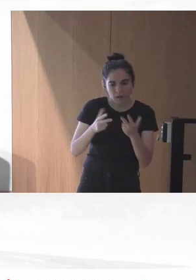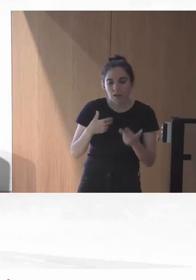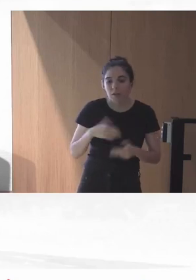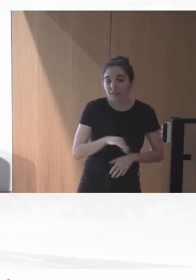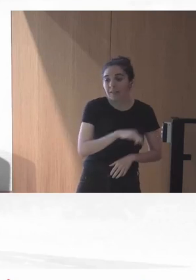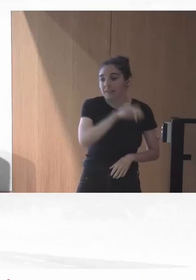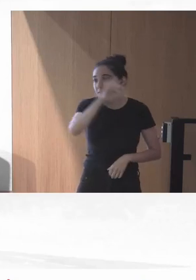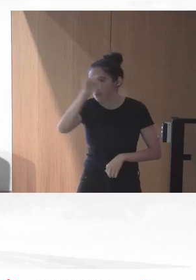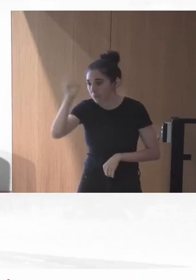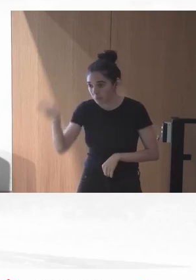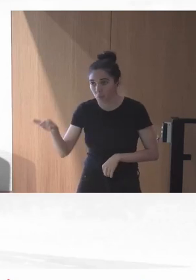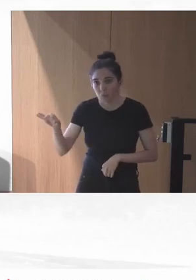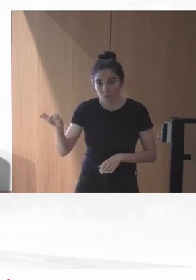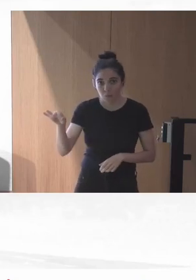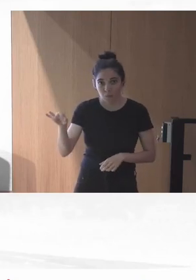palabra